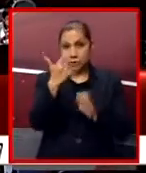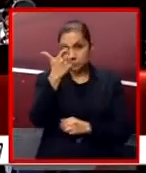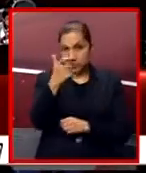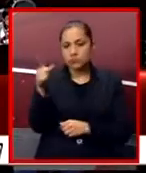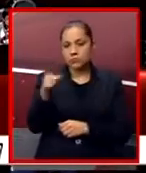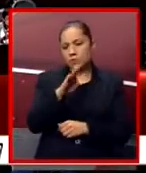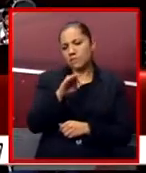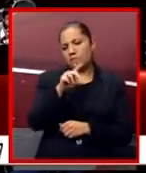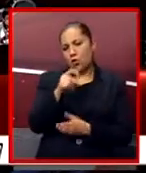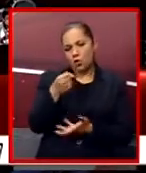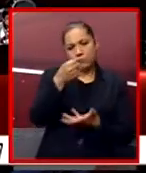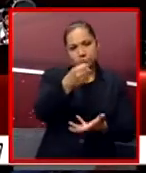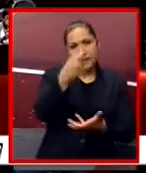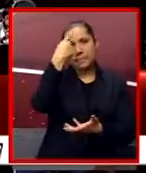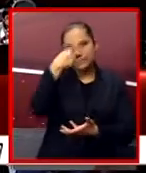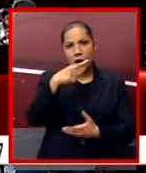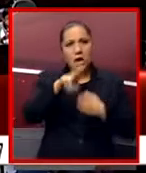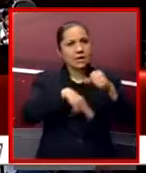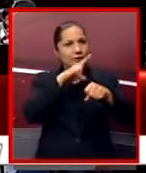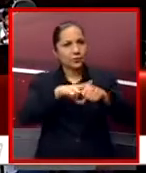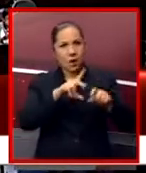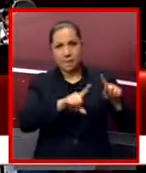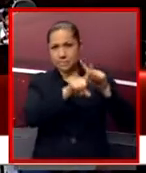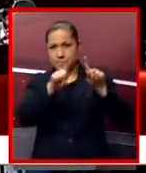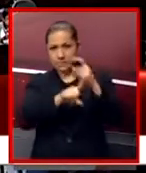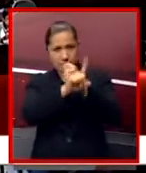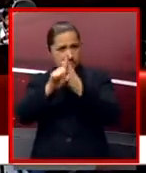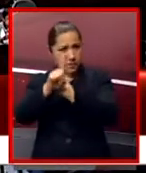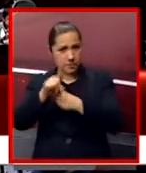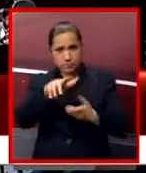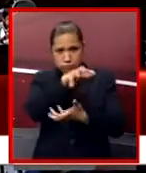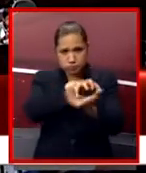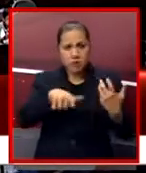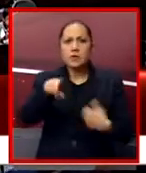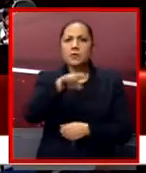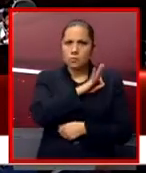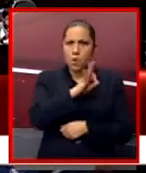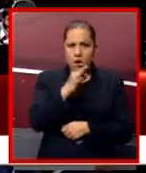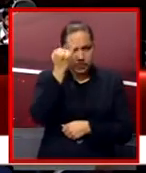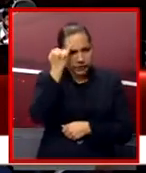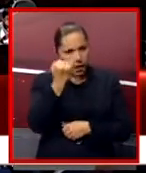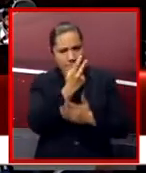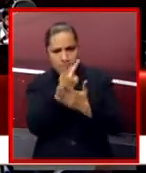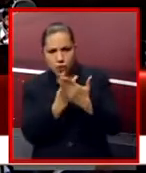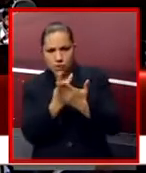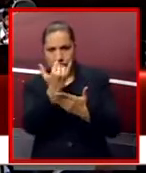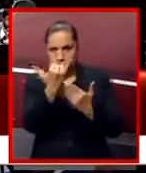la Prevención de Desastres Naturales, con el objetivo de desarrollar proyectos de prevención.